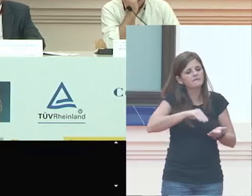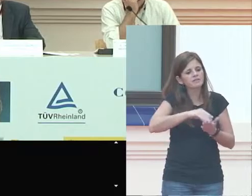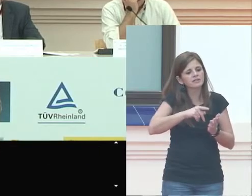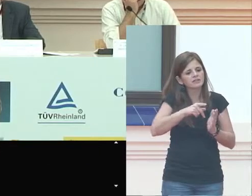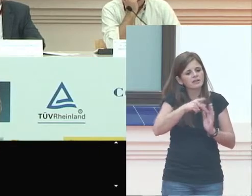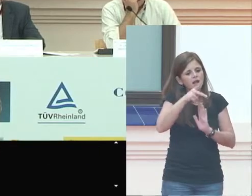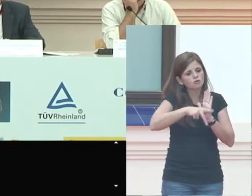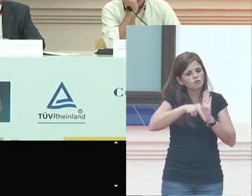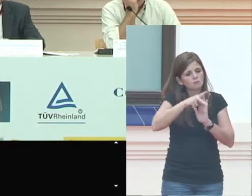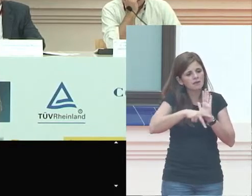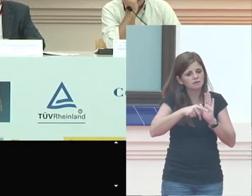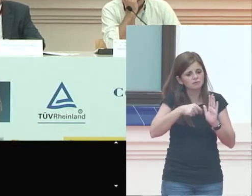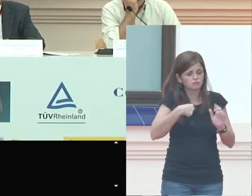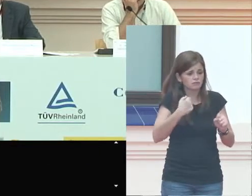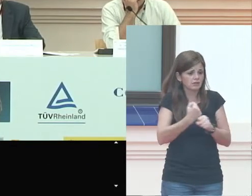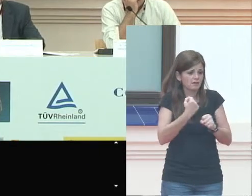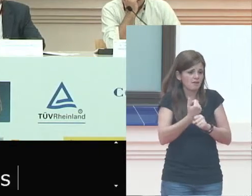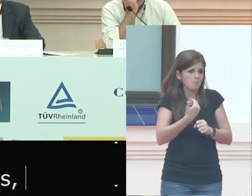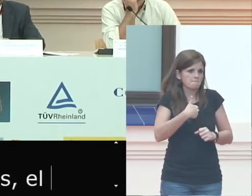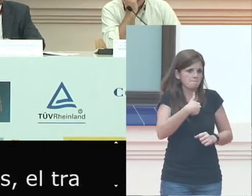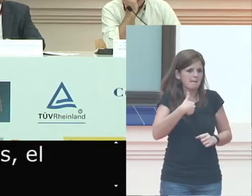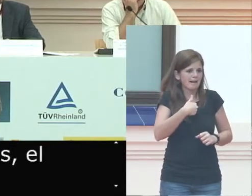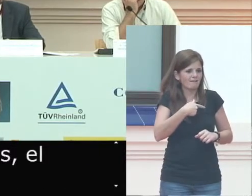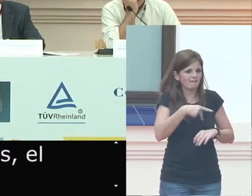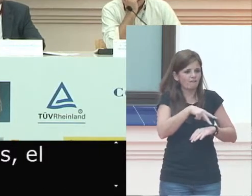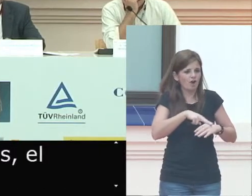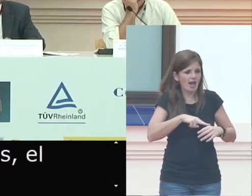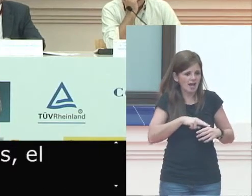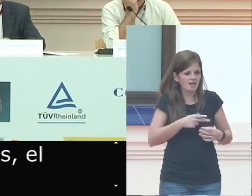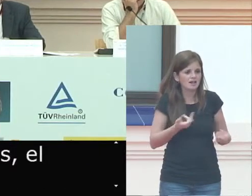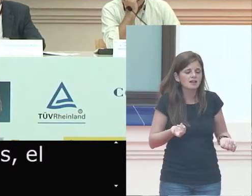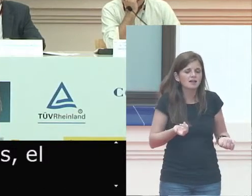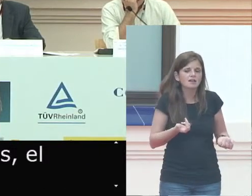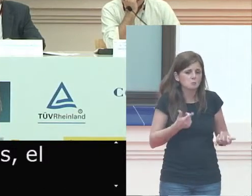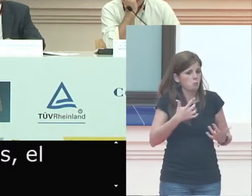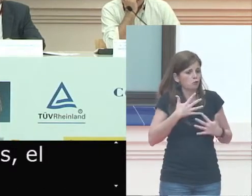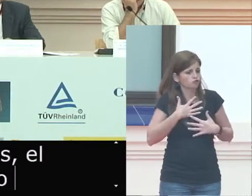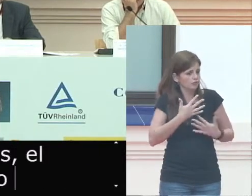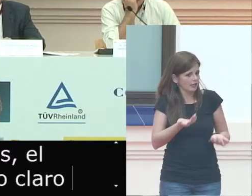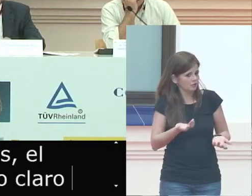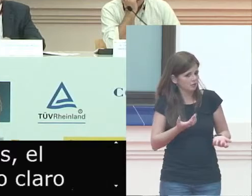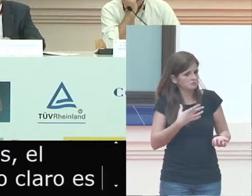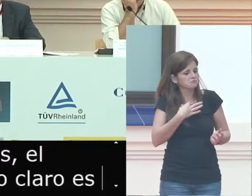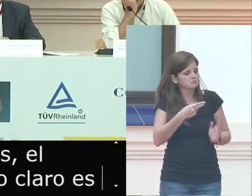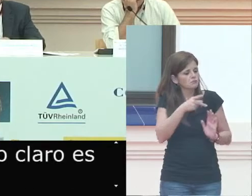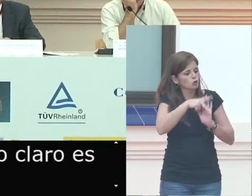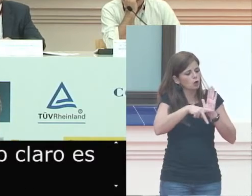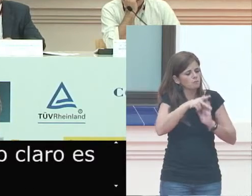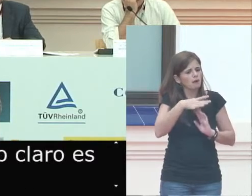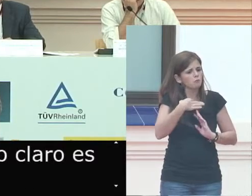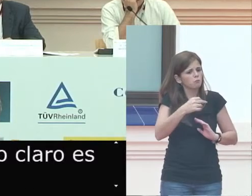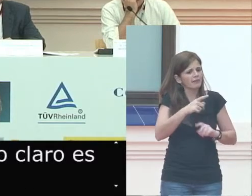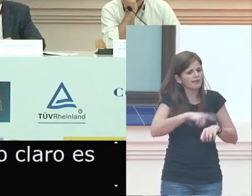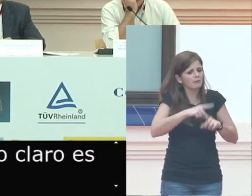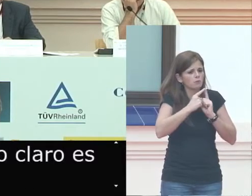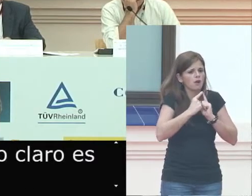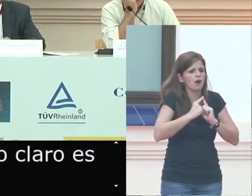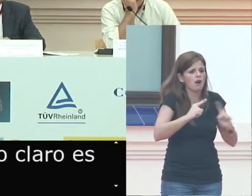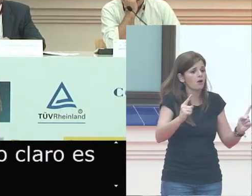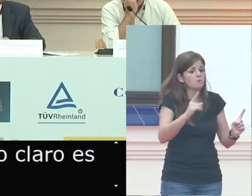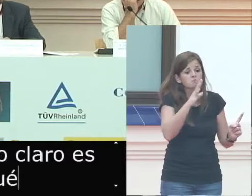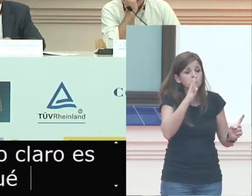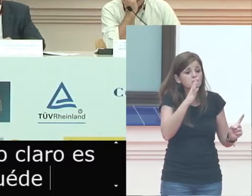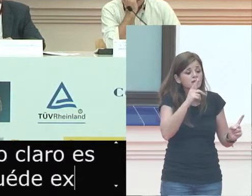vocales, vamos a dejarlo claro, es voluntario y a veces una norma se puede extender en el desarrollo en el tiempo precisamente porque los que trabajan